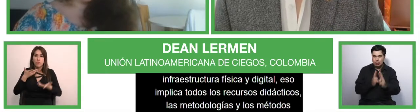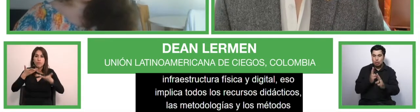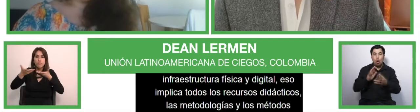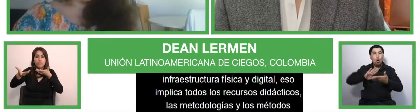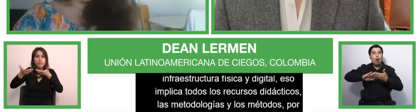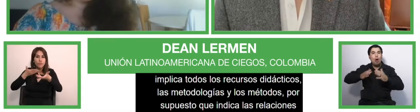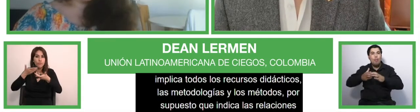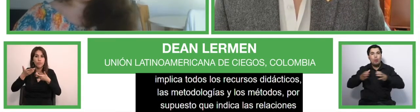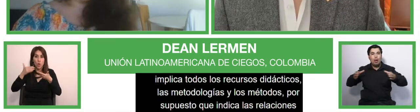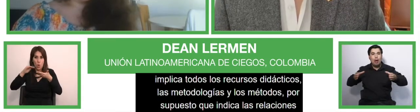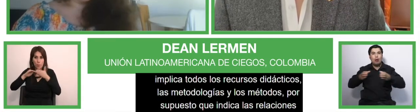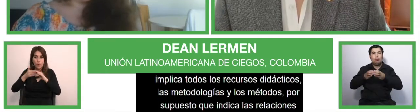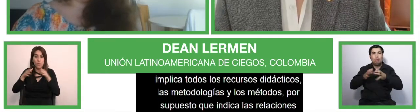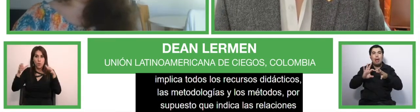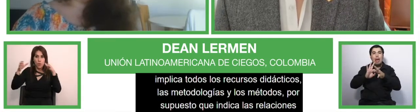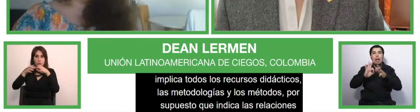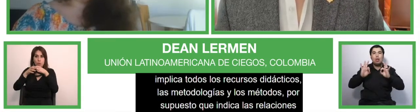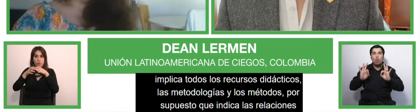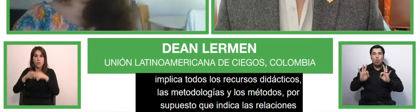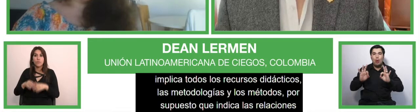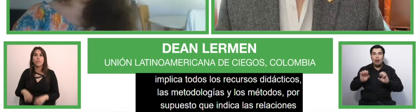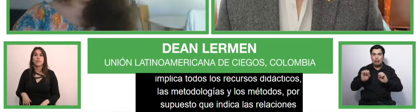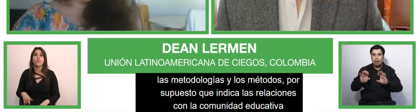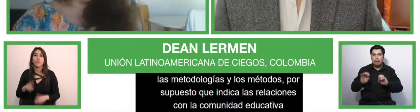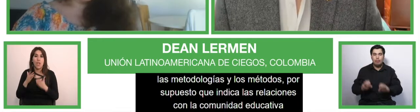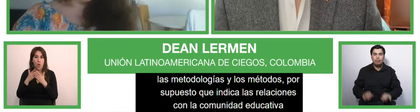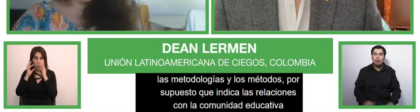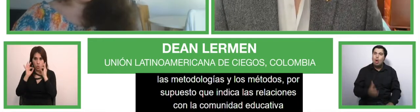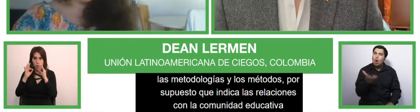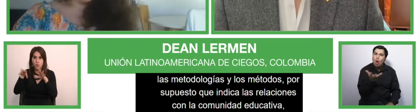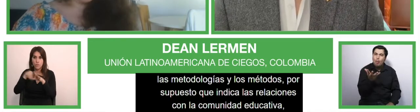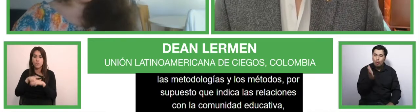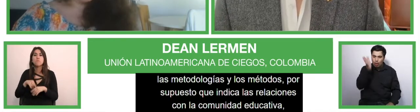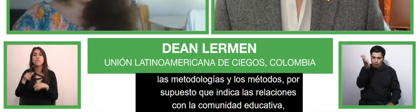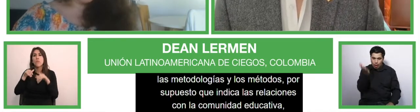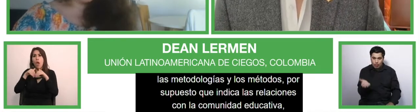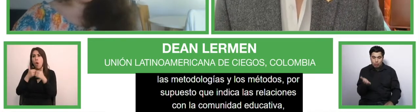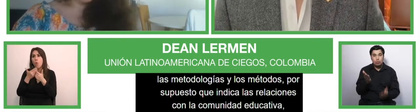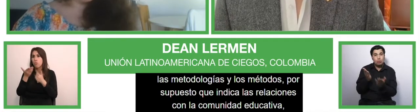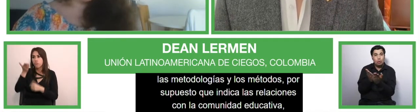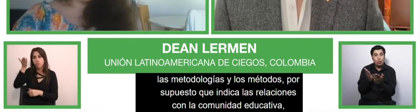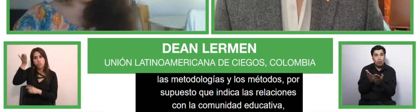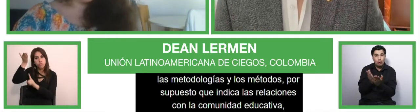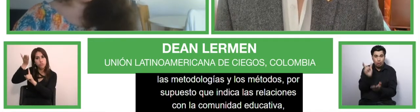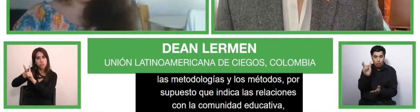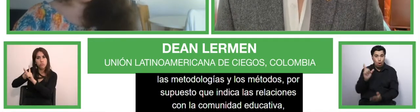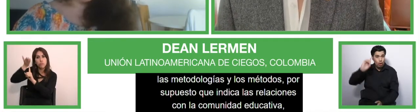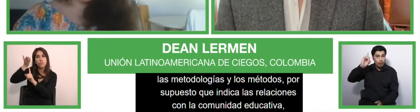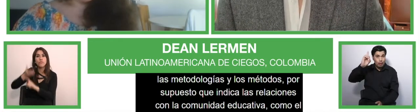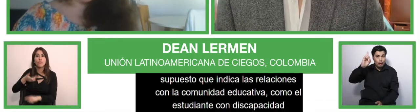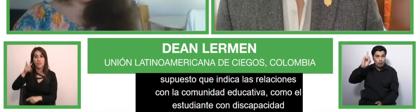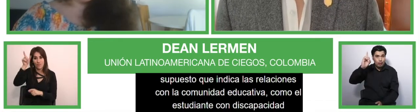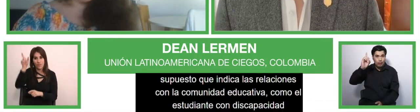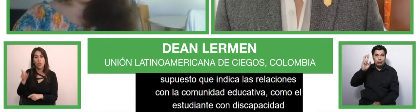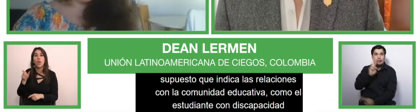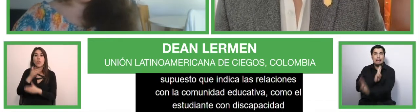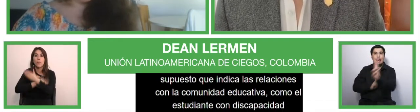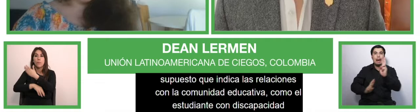educativa. O sea, cómo el estudiante con discapacidad interactúa en un sistema.